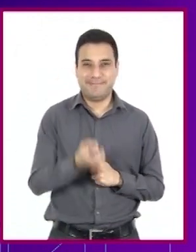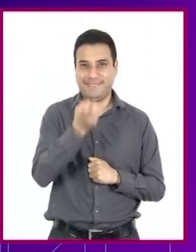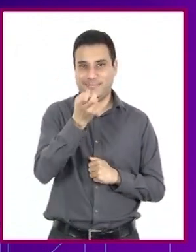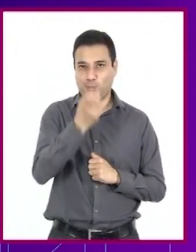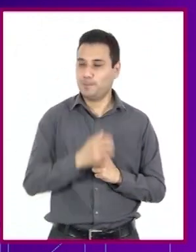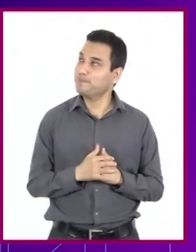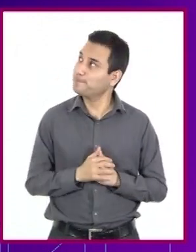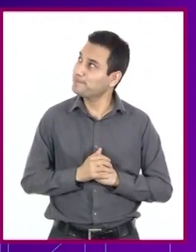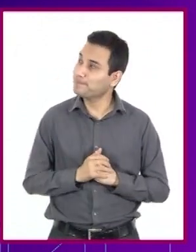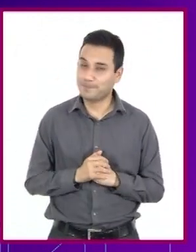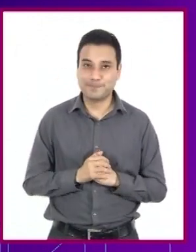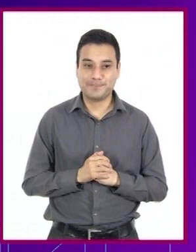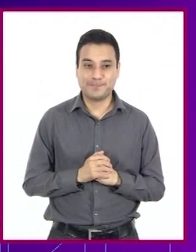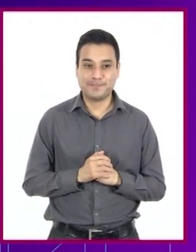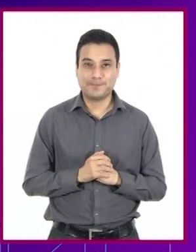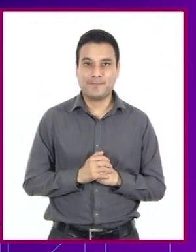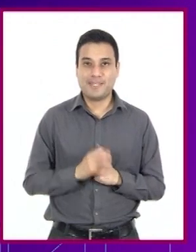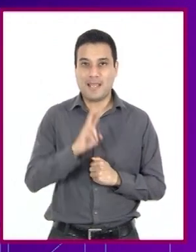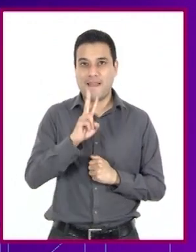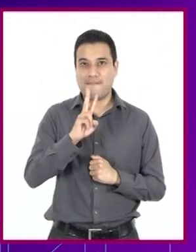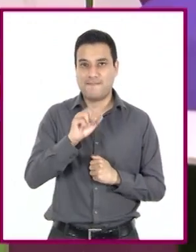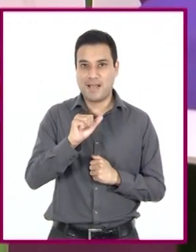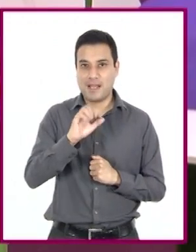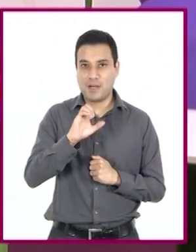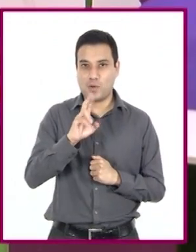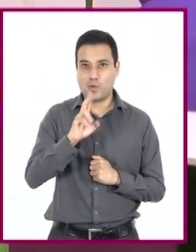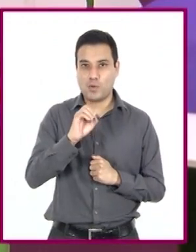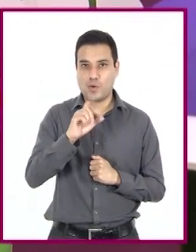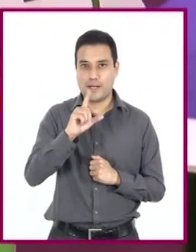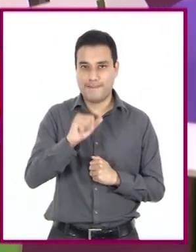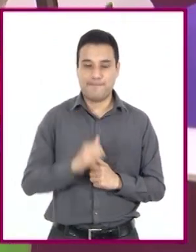Exacto, a la vacuola.